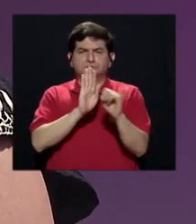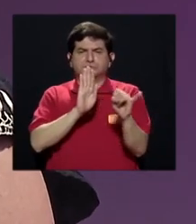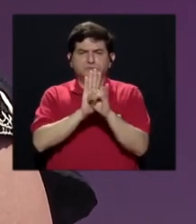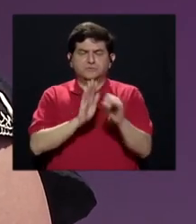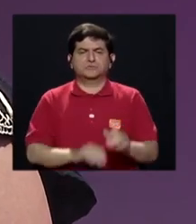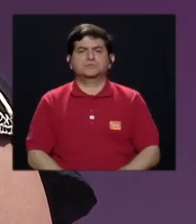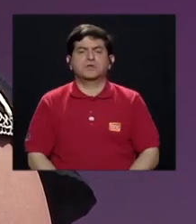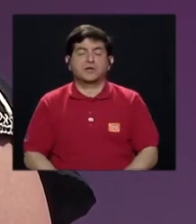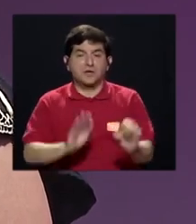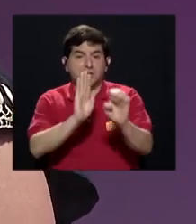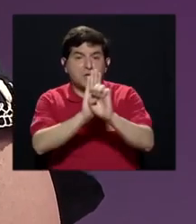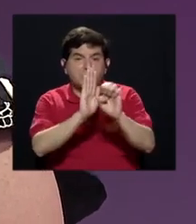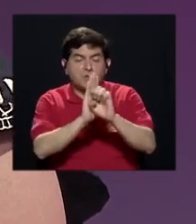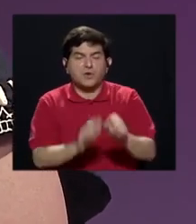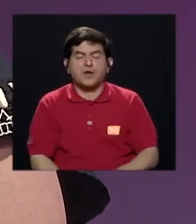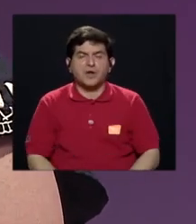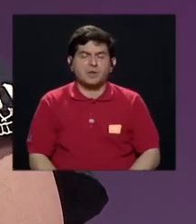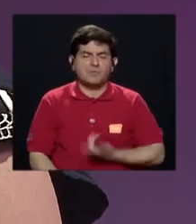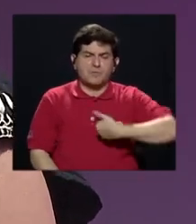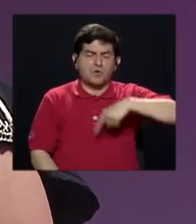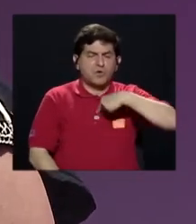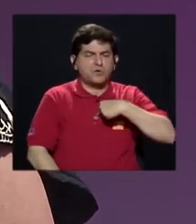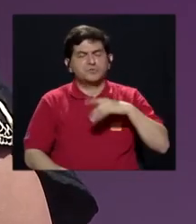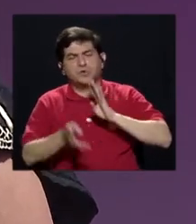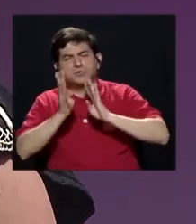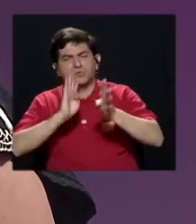ejemplo, en el conversatorio que tuvimos.